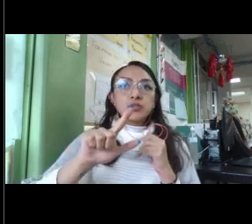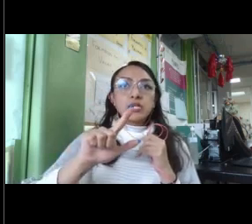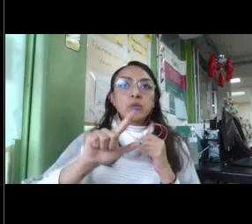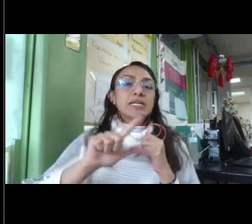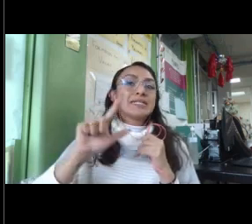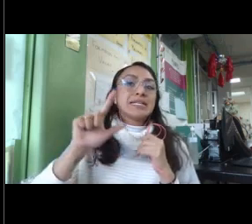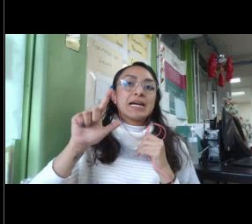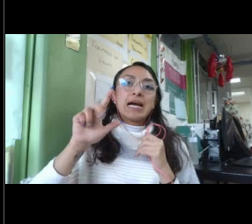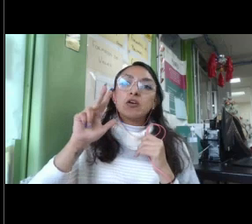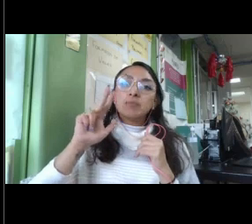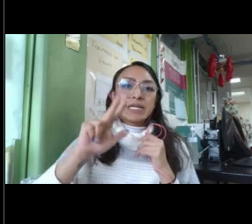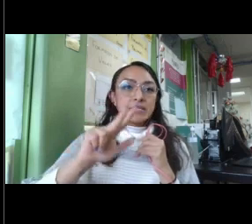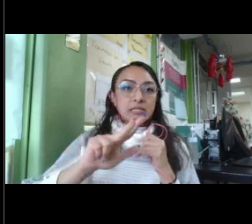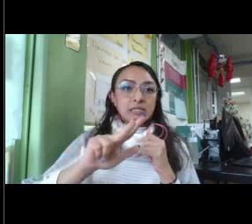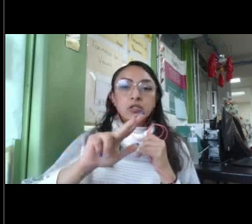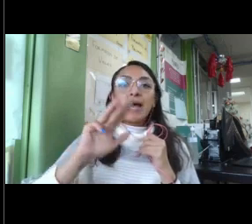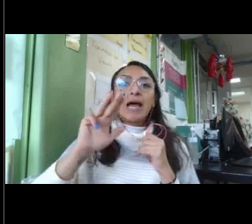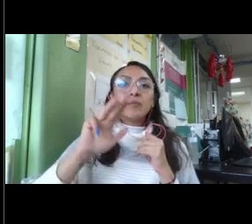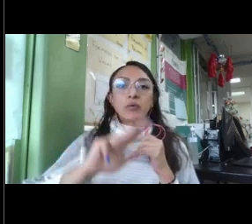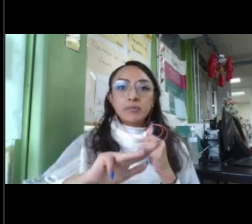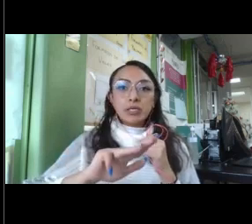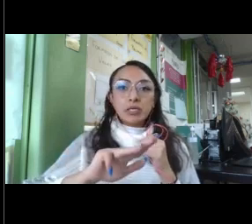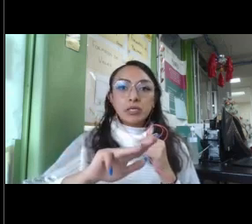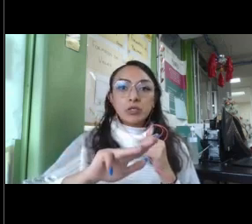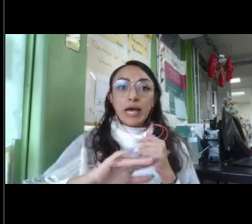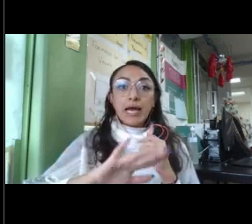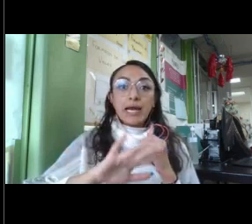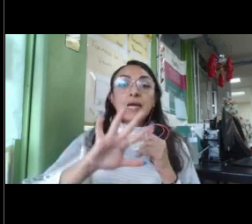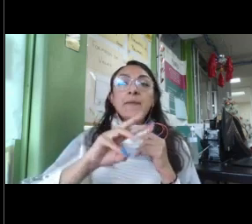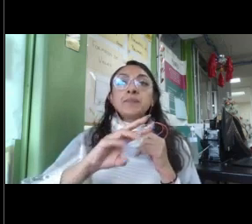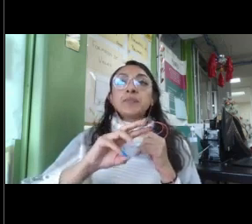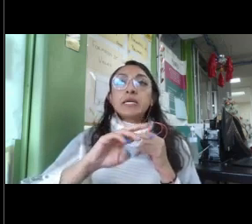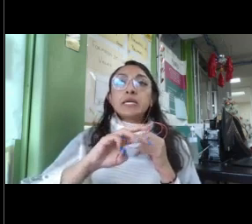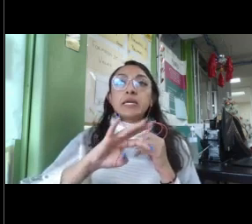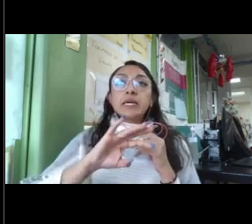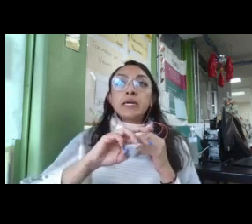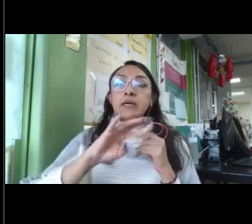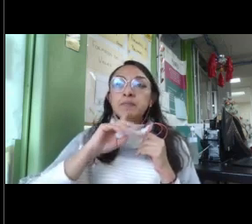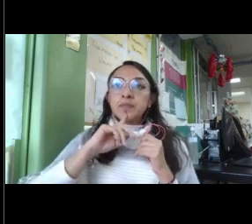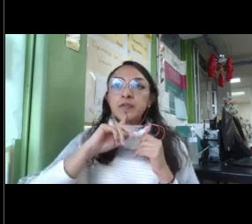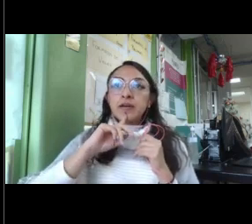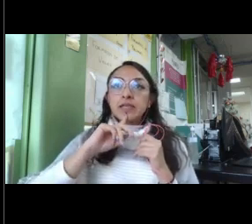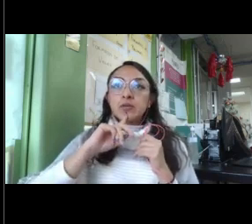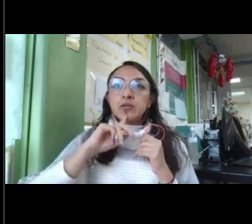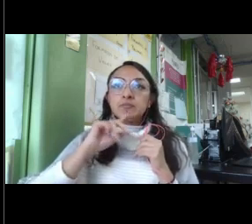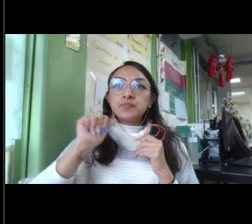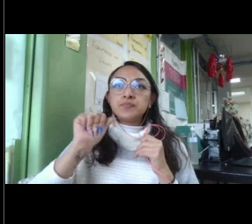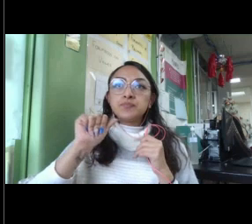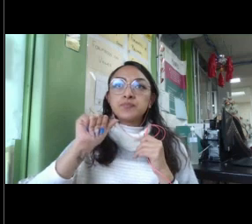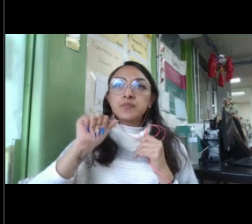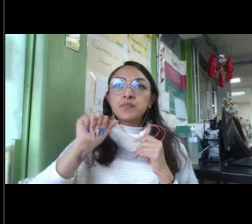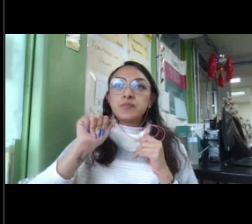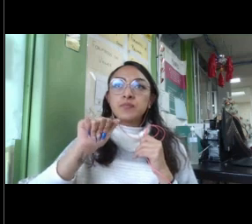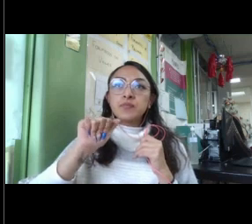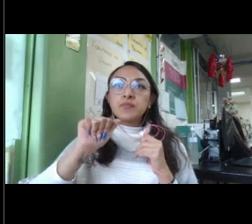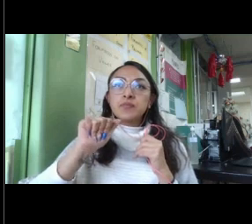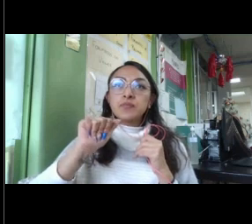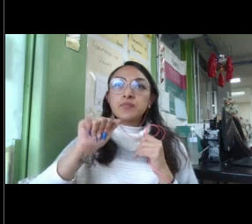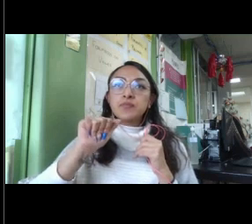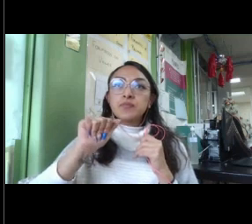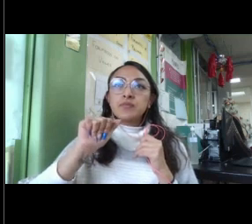de función lingüística, con mirada intencional, movimiento corporal y me falta uno.